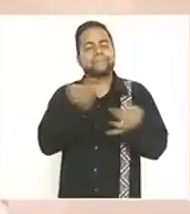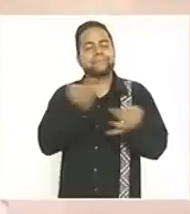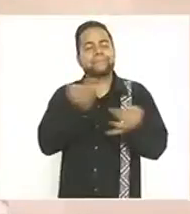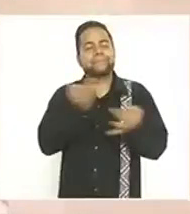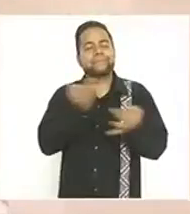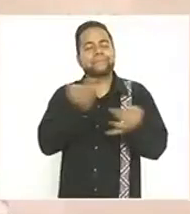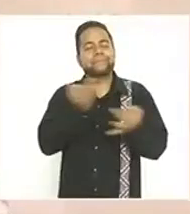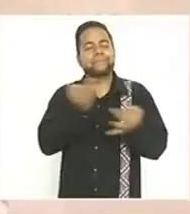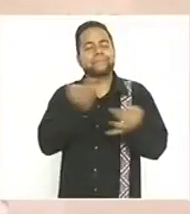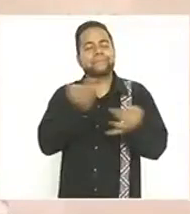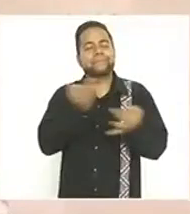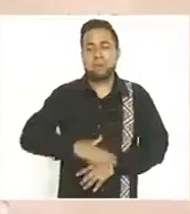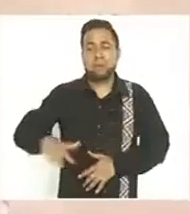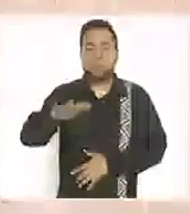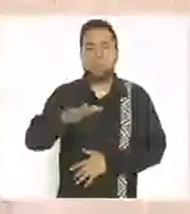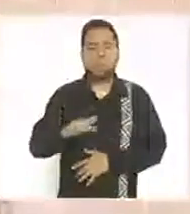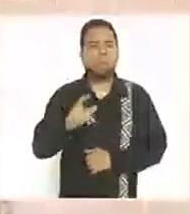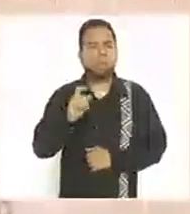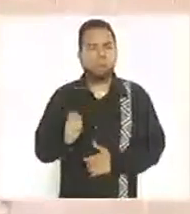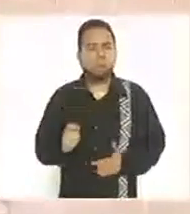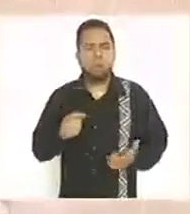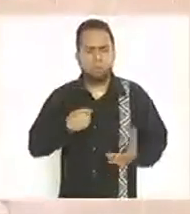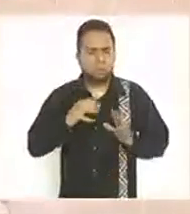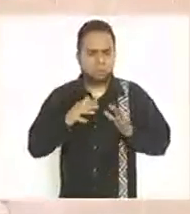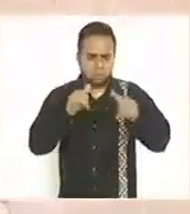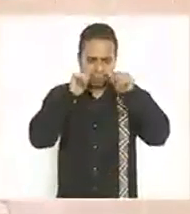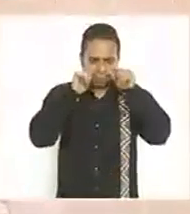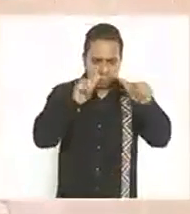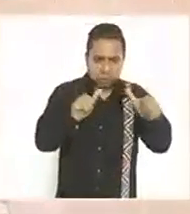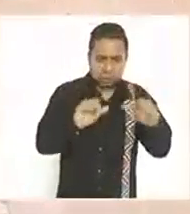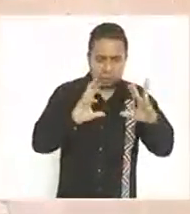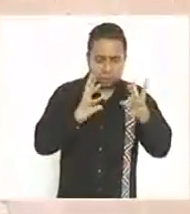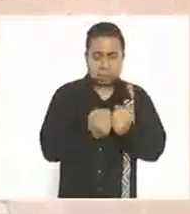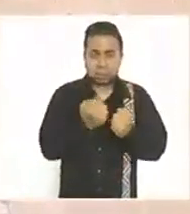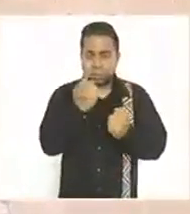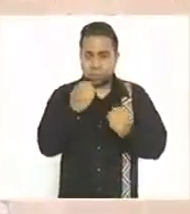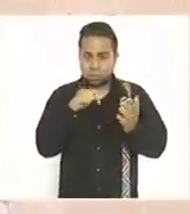de Oaxaca estamos atendiendo a